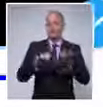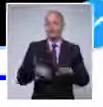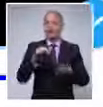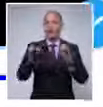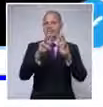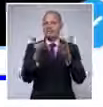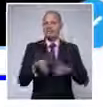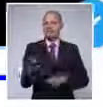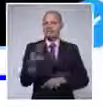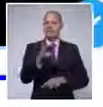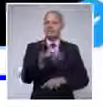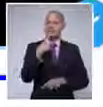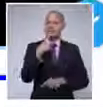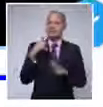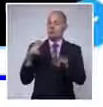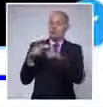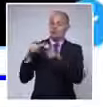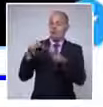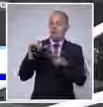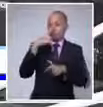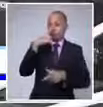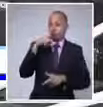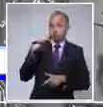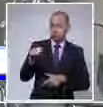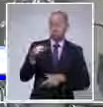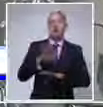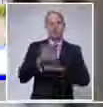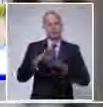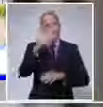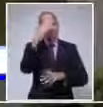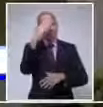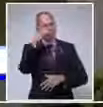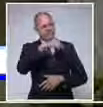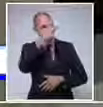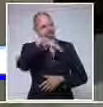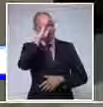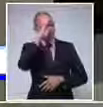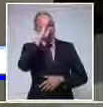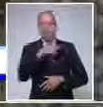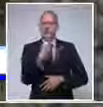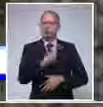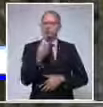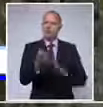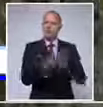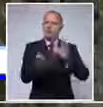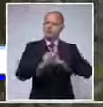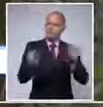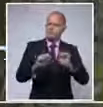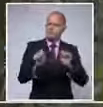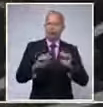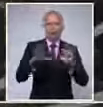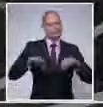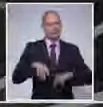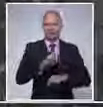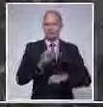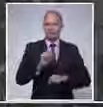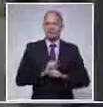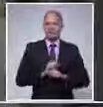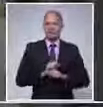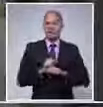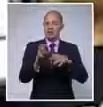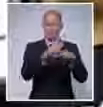de Cuba en el combate contra el terrorismo en todas sus formas y manifestaciones, sean cuales fueren sus motivos. Rodríguez